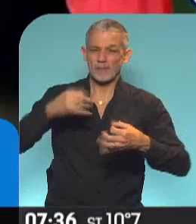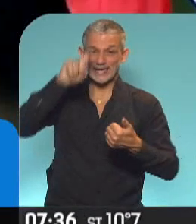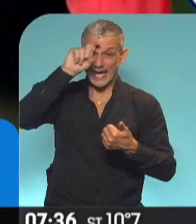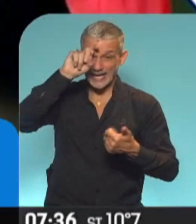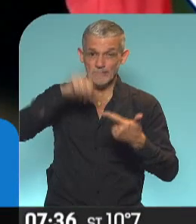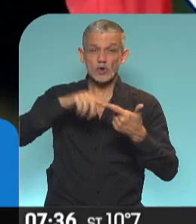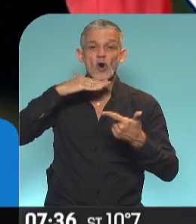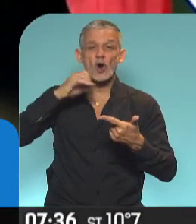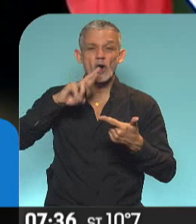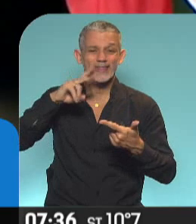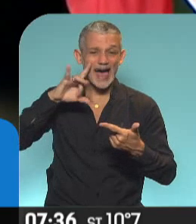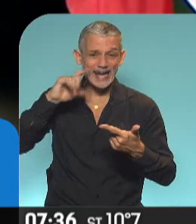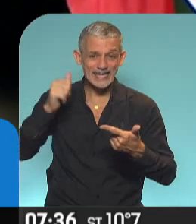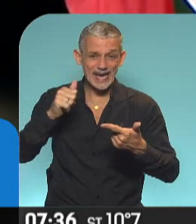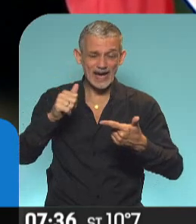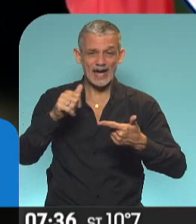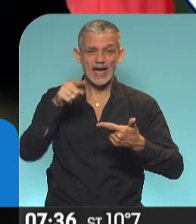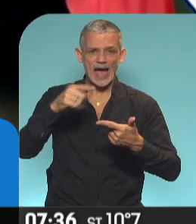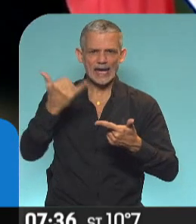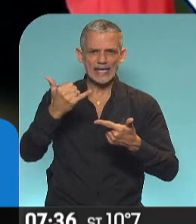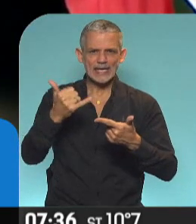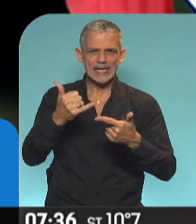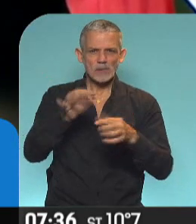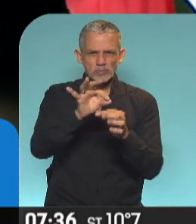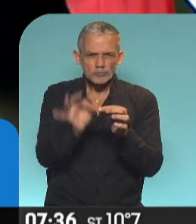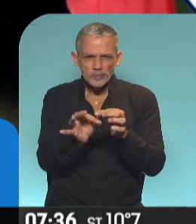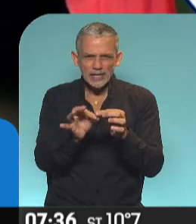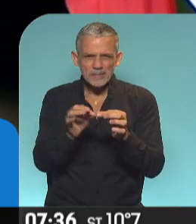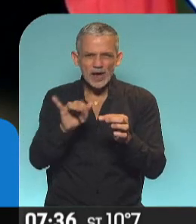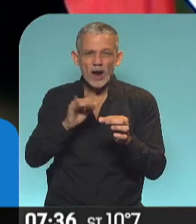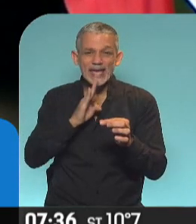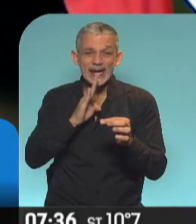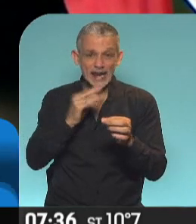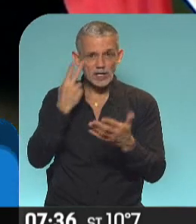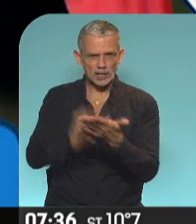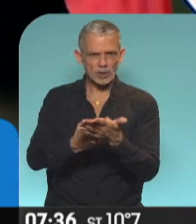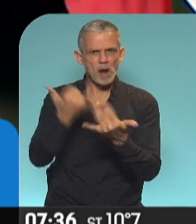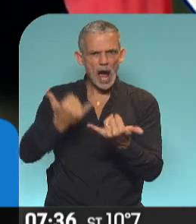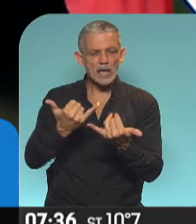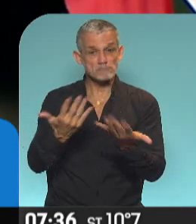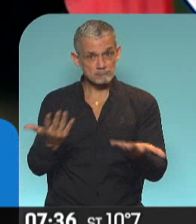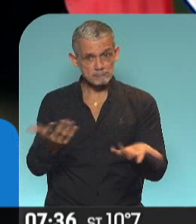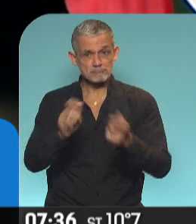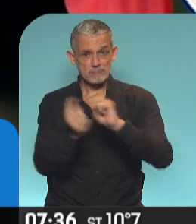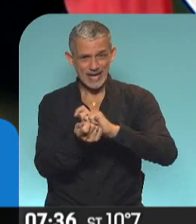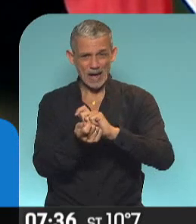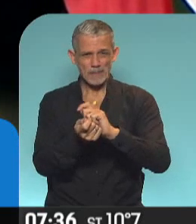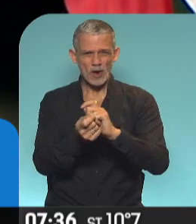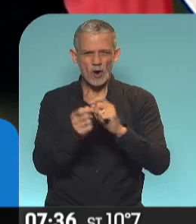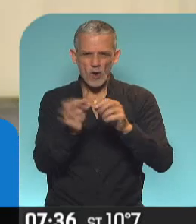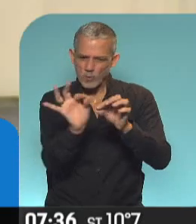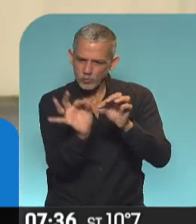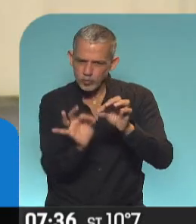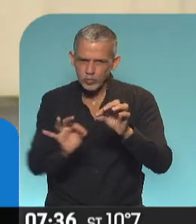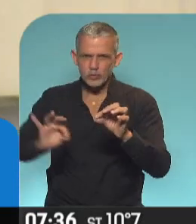y Jordania, dos países que son además limítrofes con Israel. Esto implica un cambio geopolítico muy importante